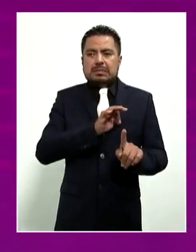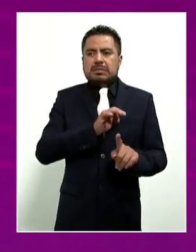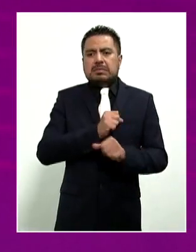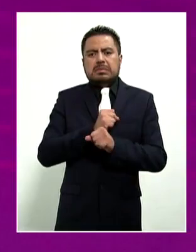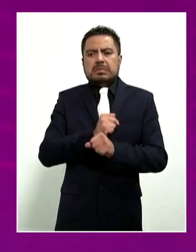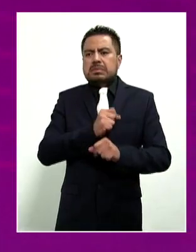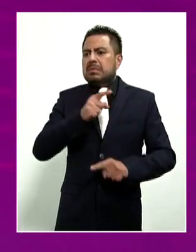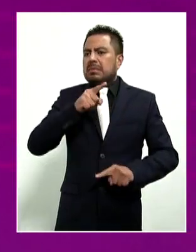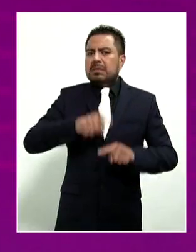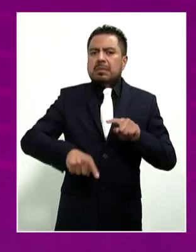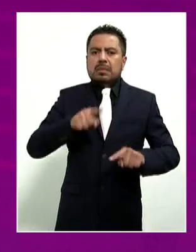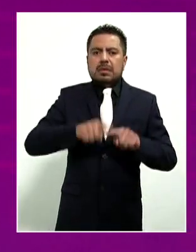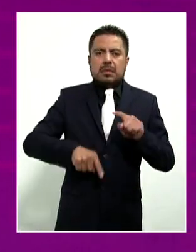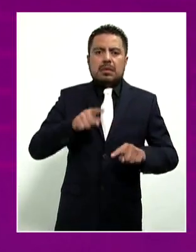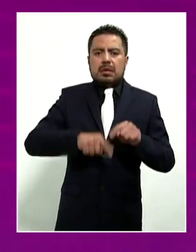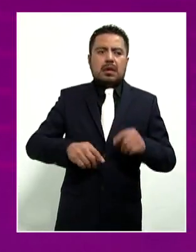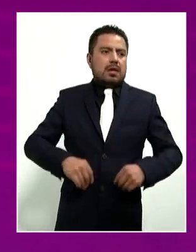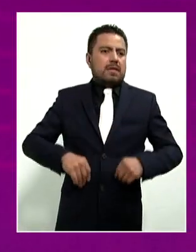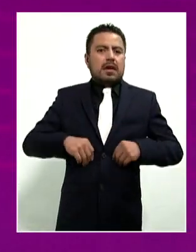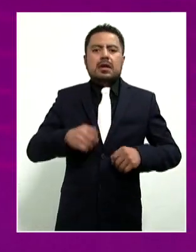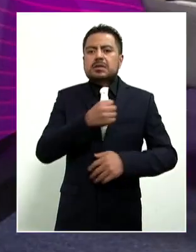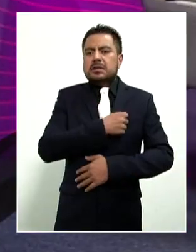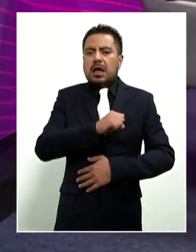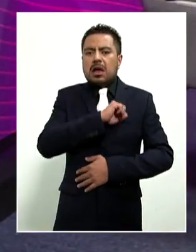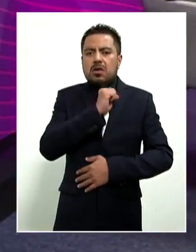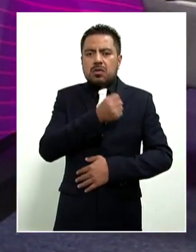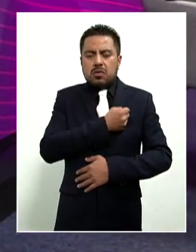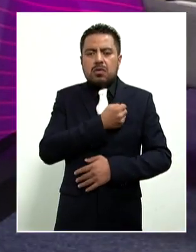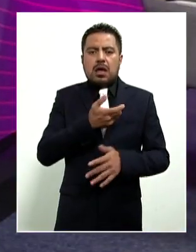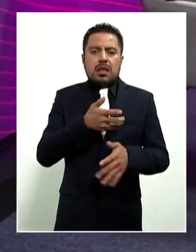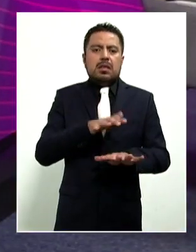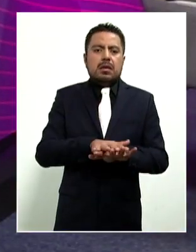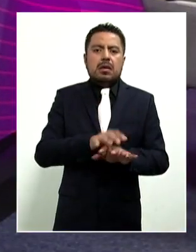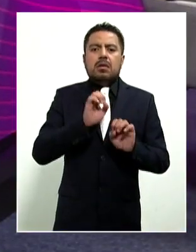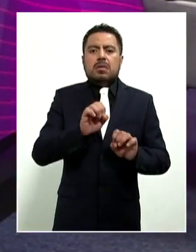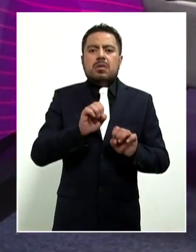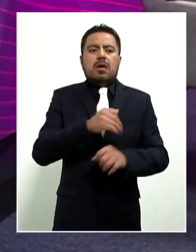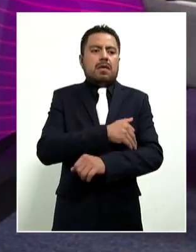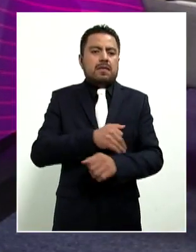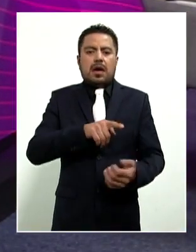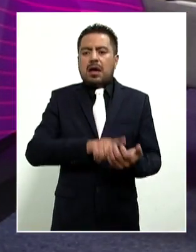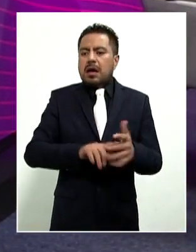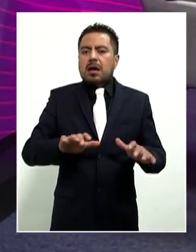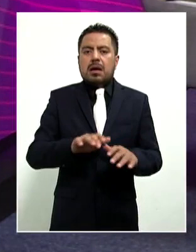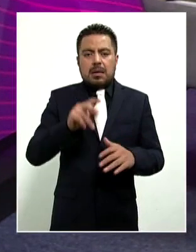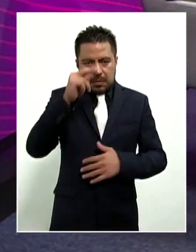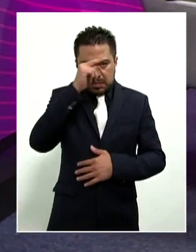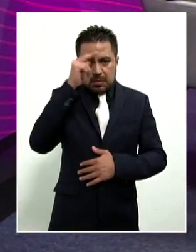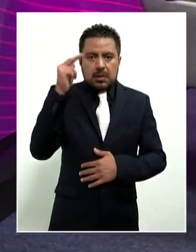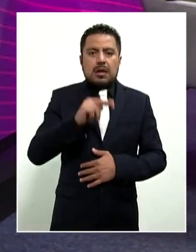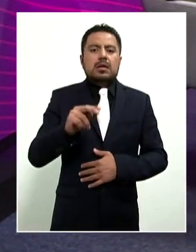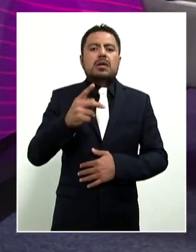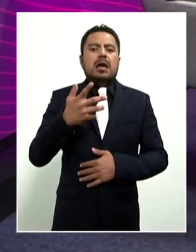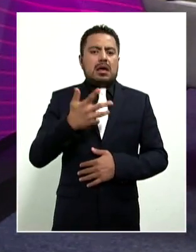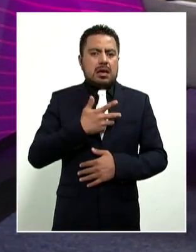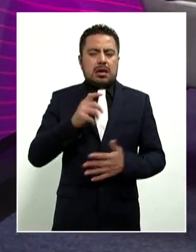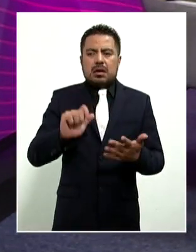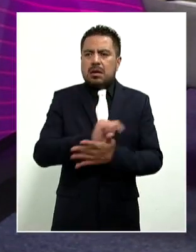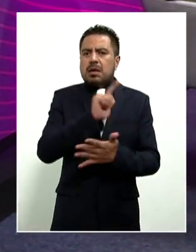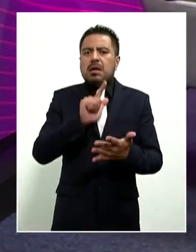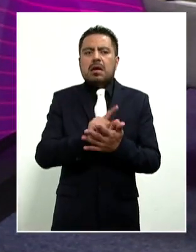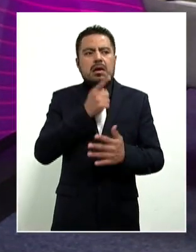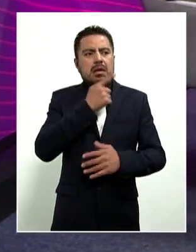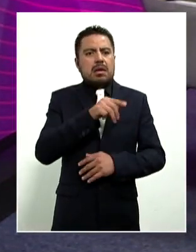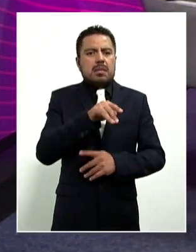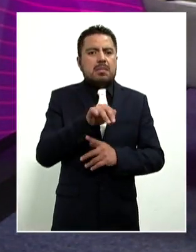ese riesgo inminente a su vida, a su salud, a su integridad o a la de su familia. Entonces, México tiene una legislación, como bien